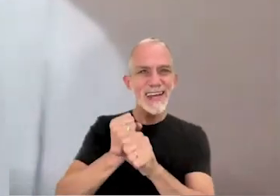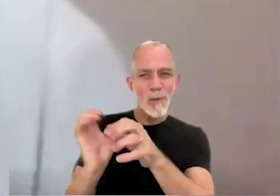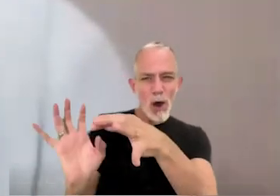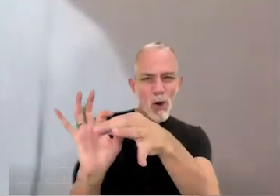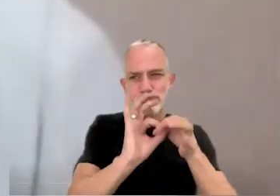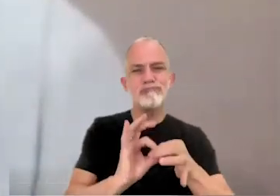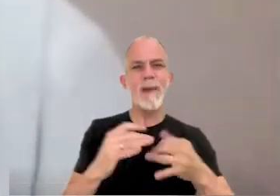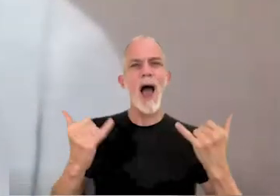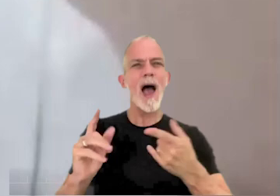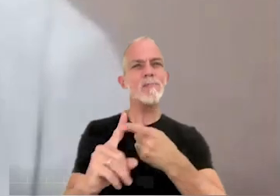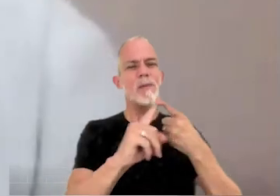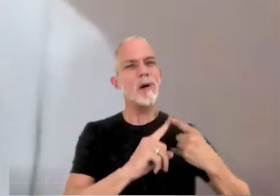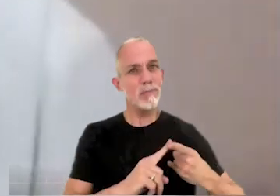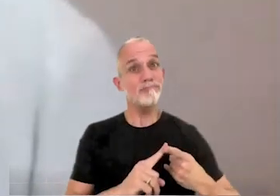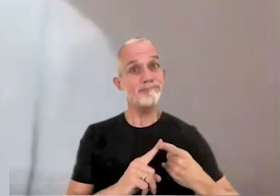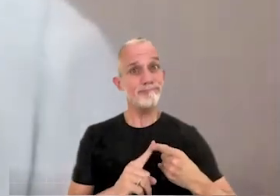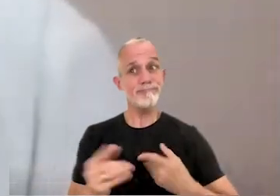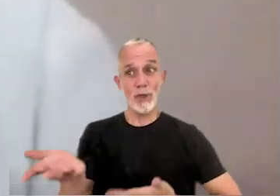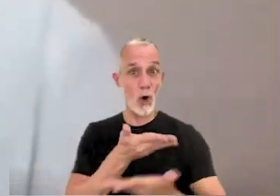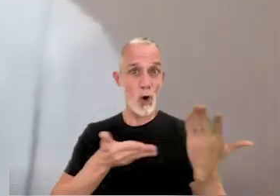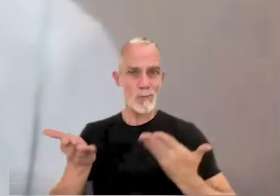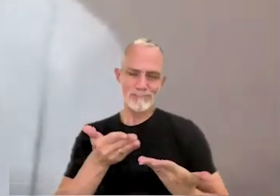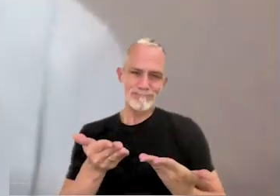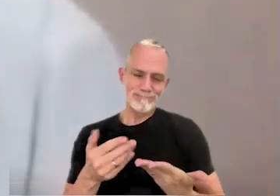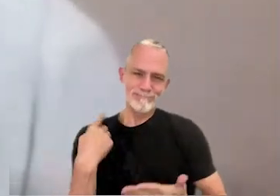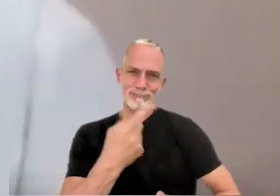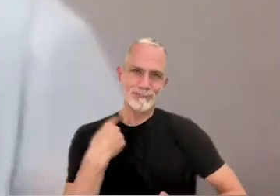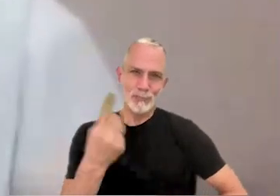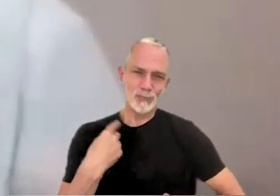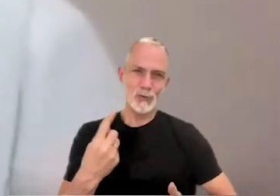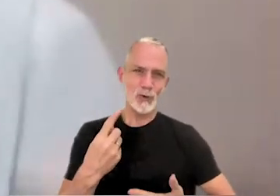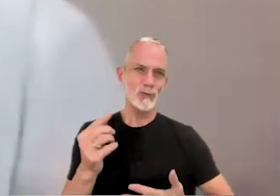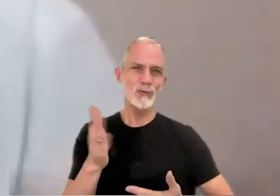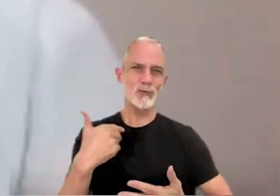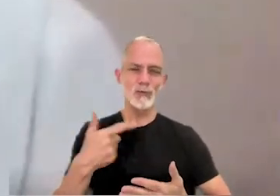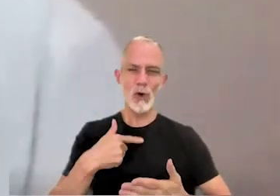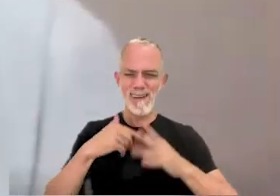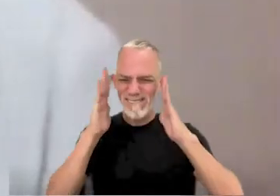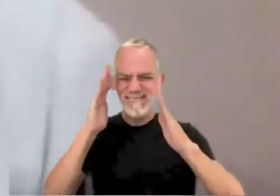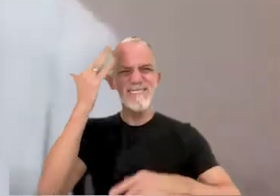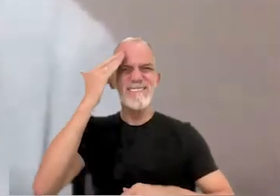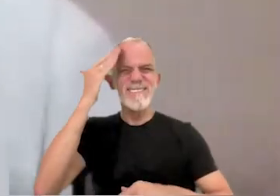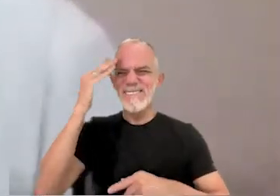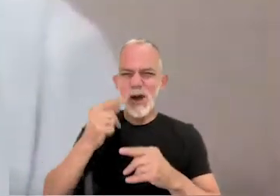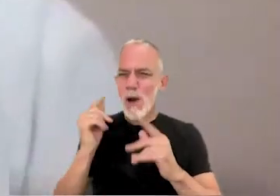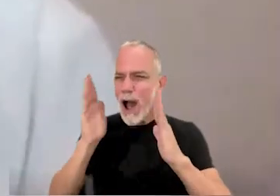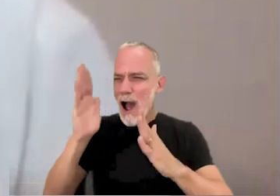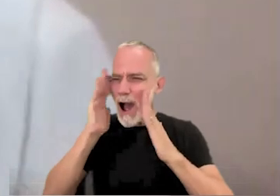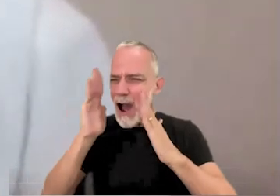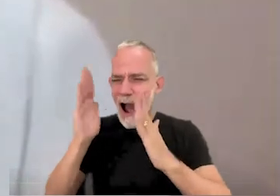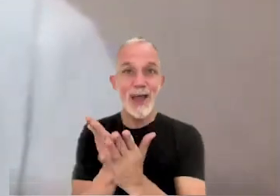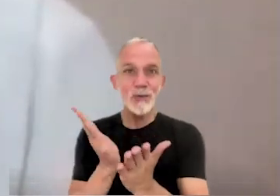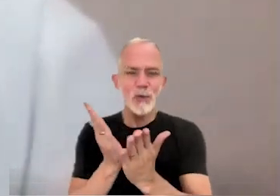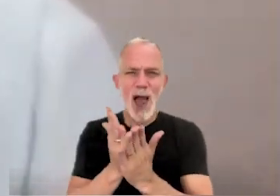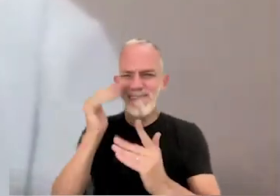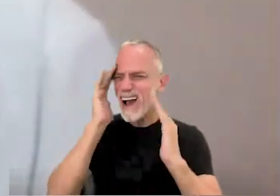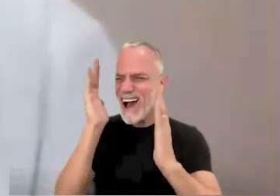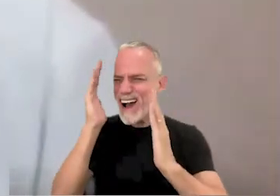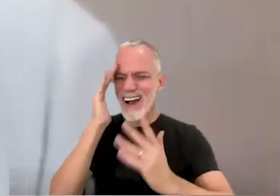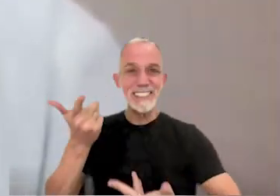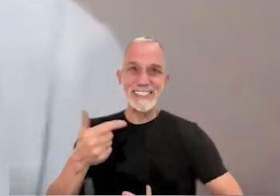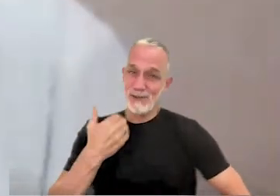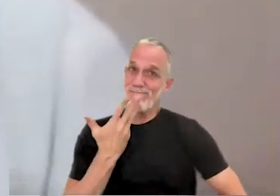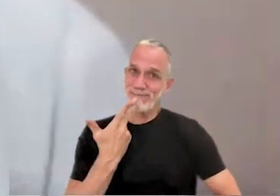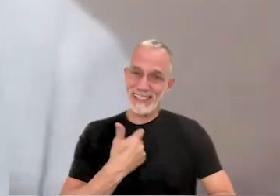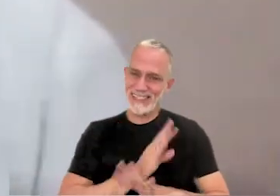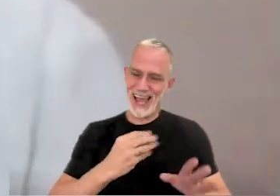linda, donde compartimos, somos todos nerds, ratas de biblioteca, nos gusta estudiar, y bueno, siempre tratamos